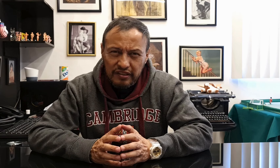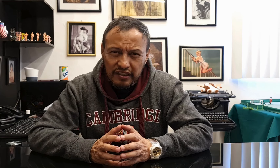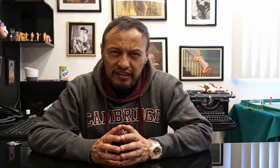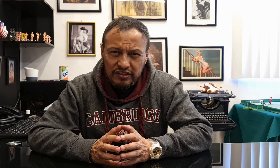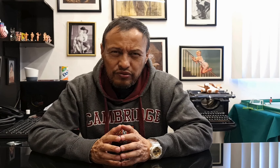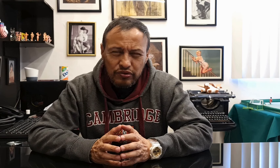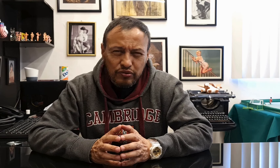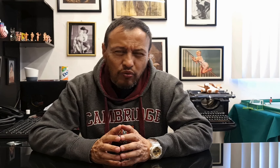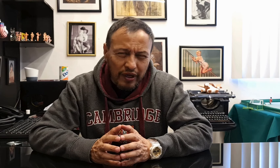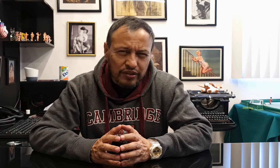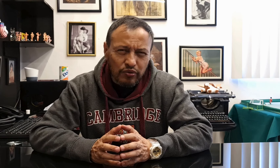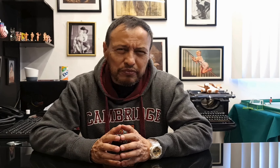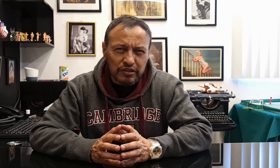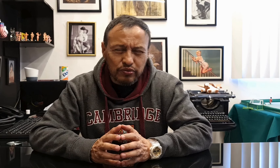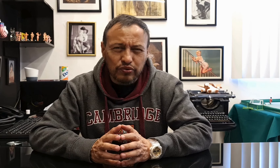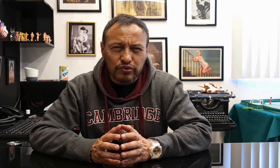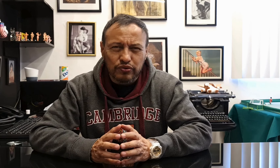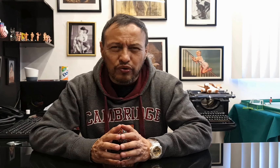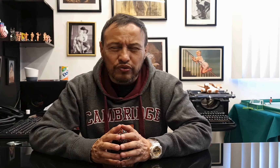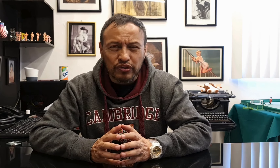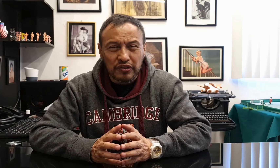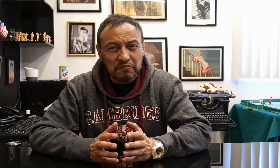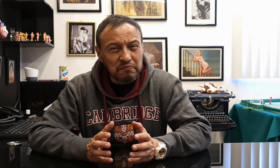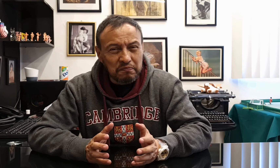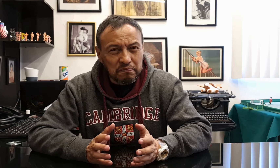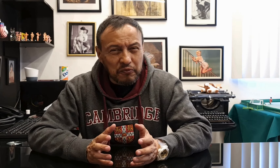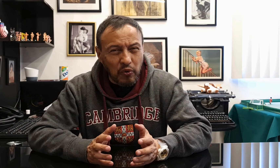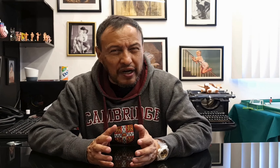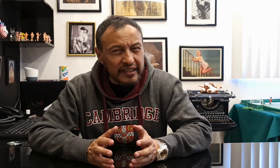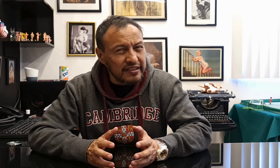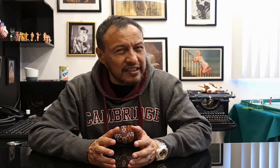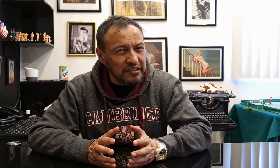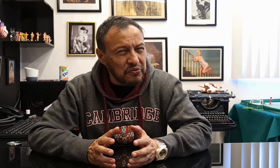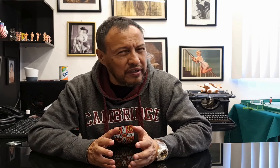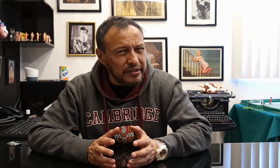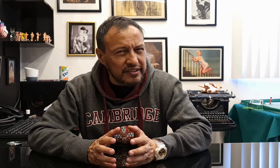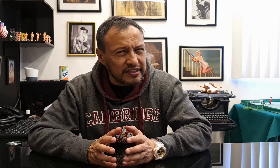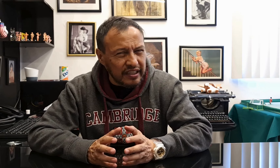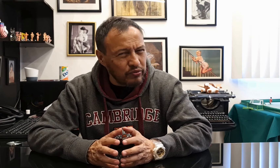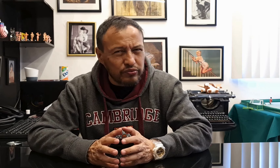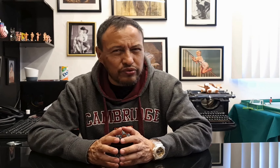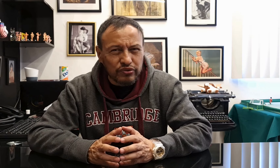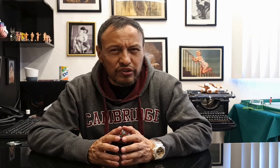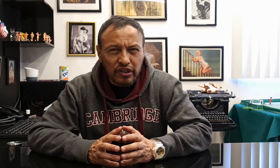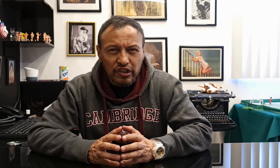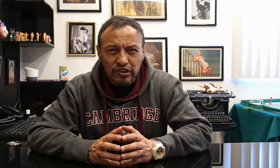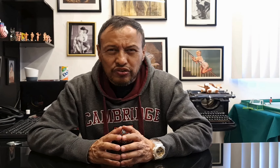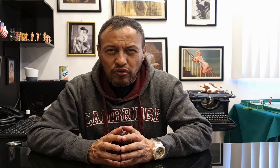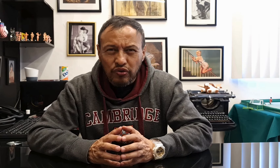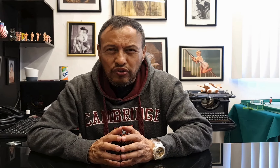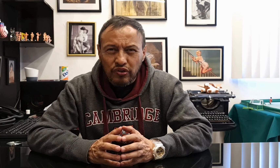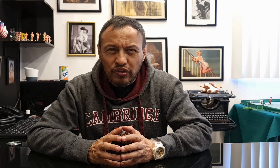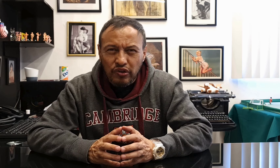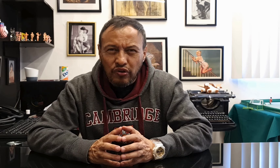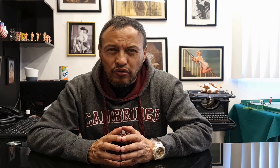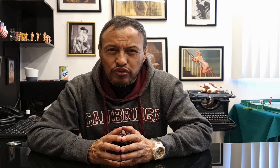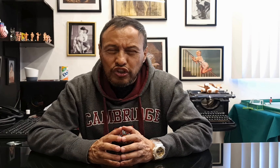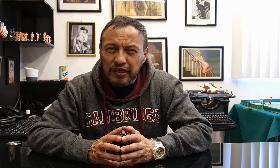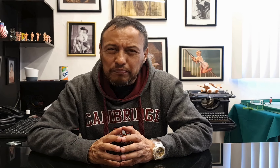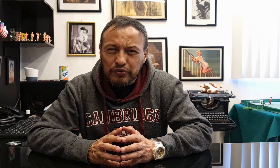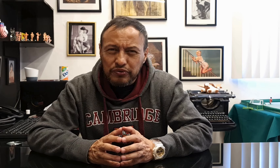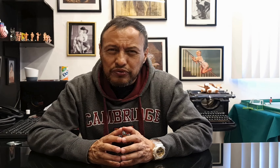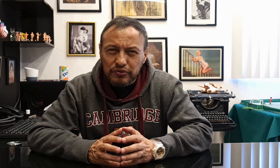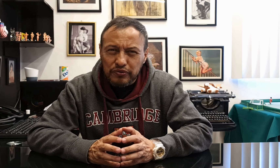Sí, estos 4 minutos con 49 segundos son